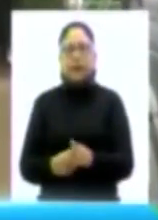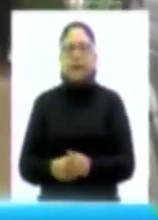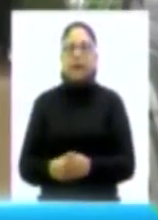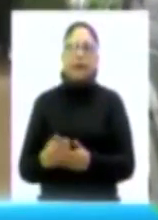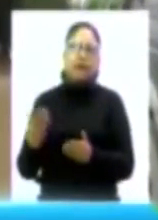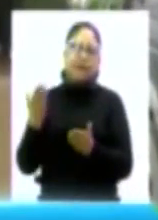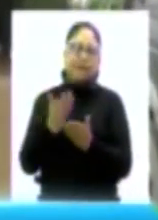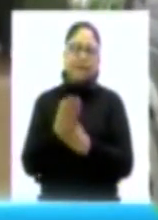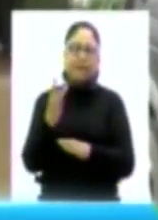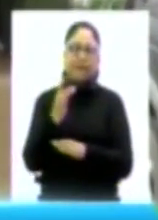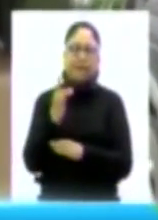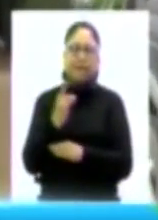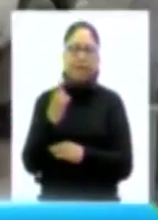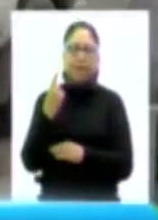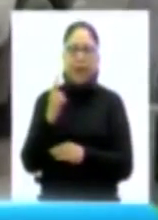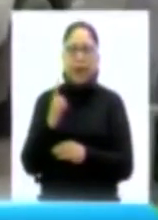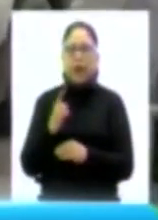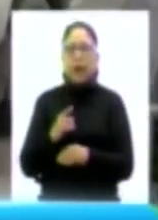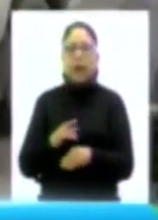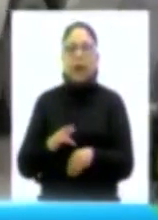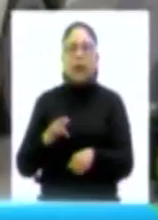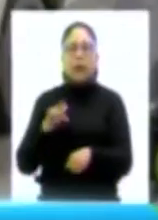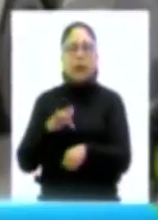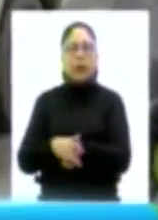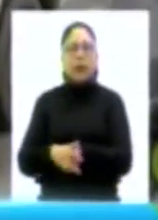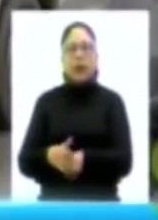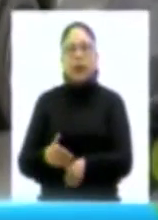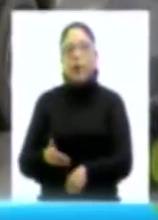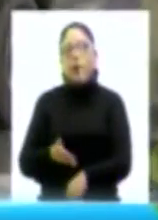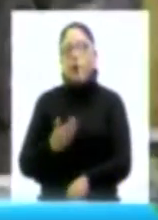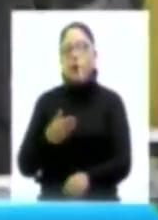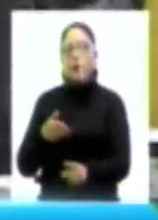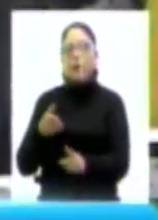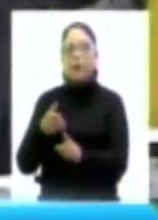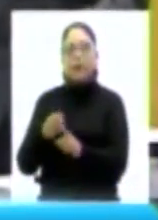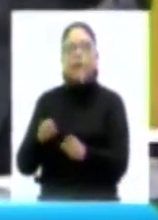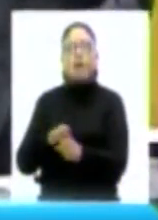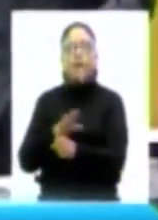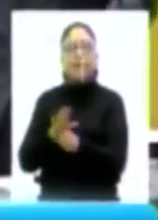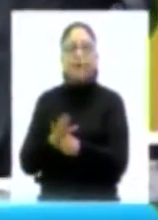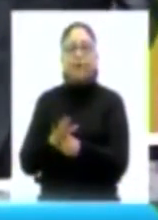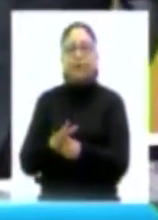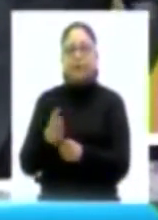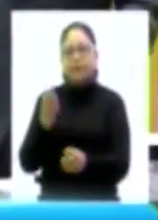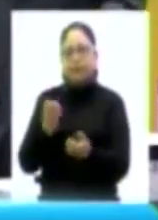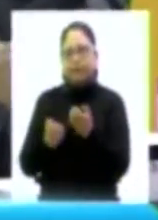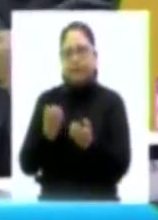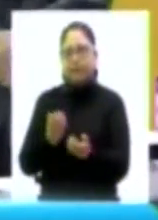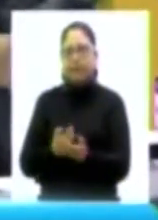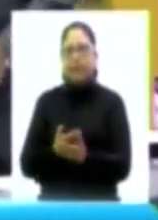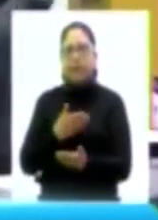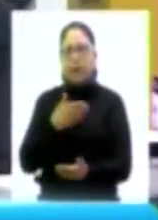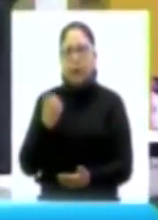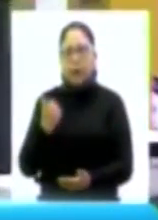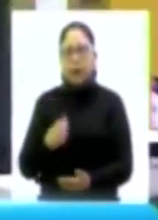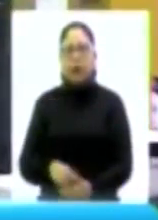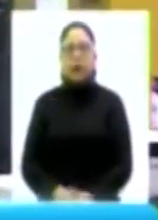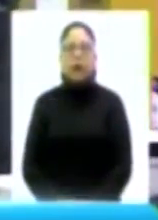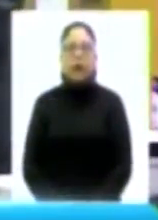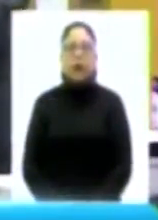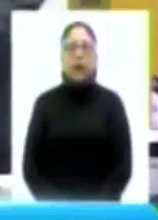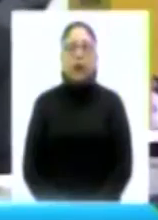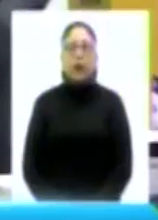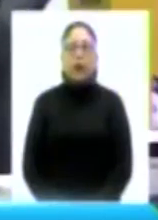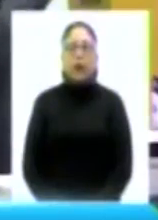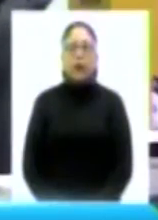para hacer la detección temprana y masiva de casos de COVID-19 positivos. De